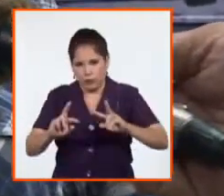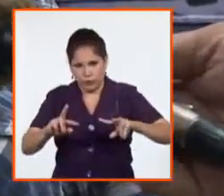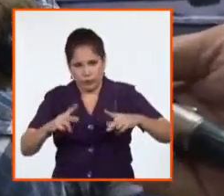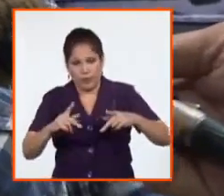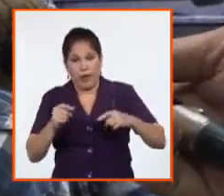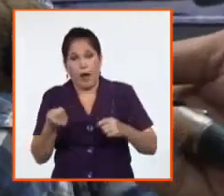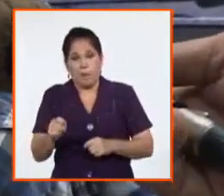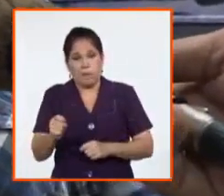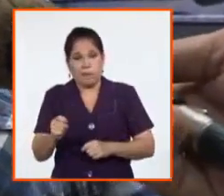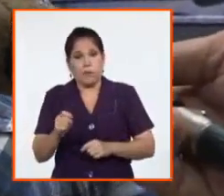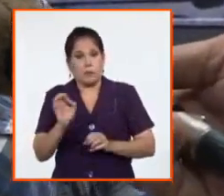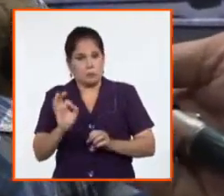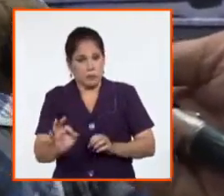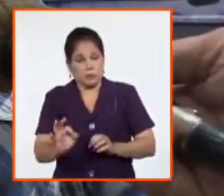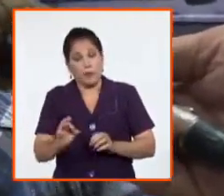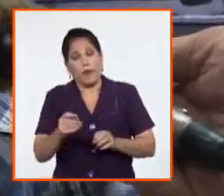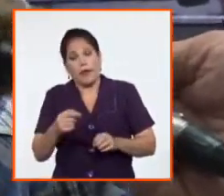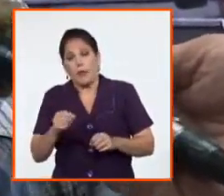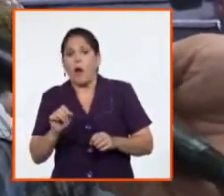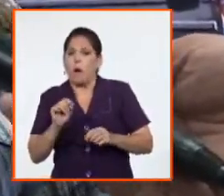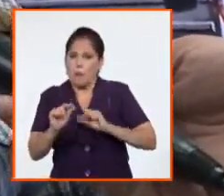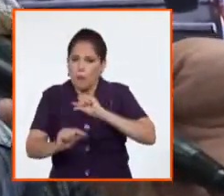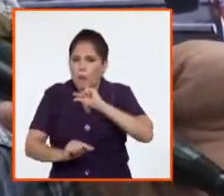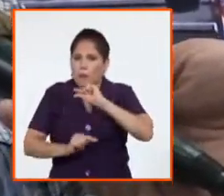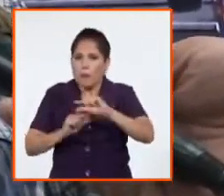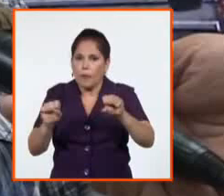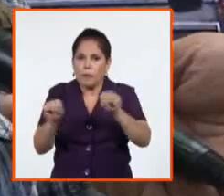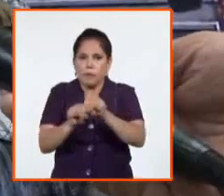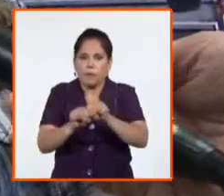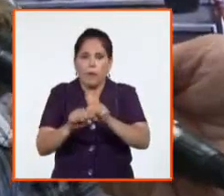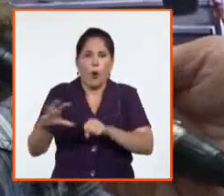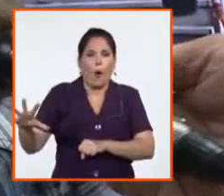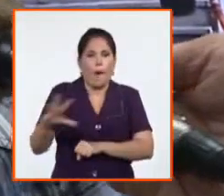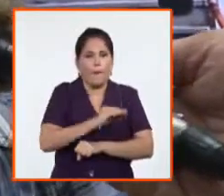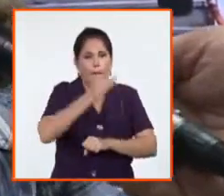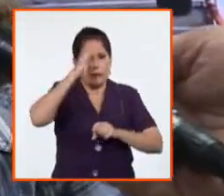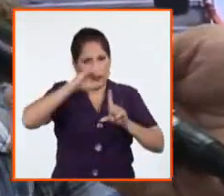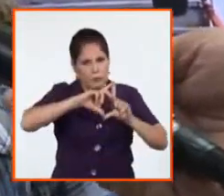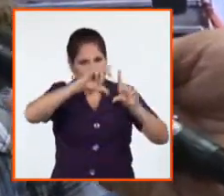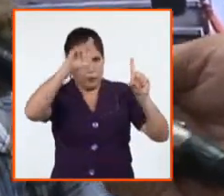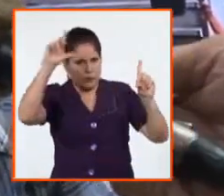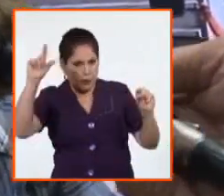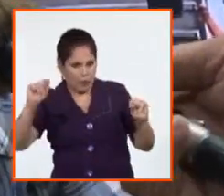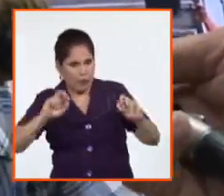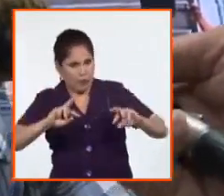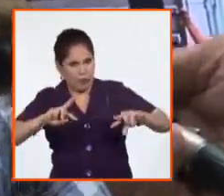arranques en esta central, y de esa manera llegar al sistema interconectado a nivel nacional y, por supuesto, restablecer la mayor carga posible.